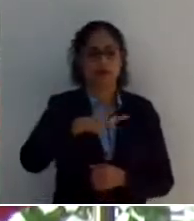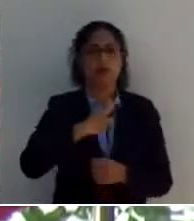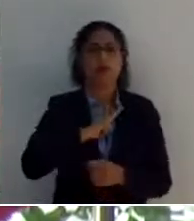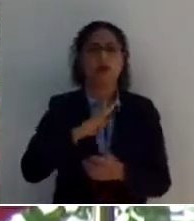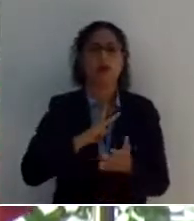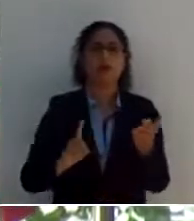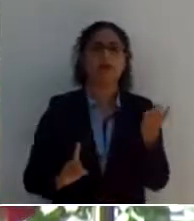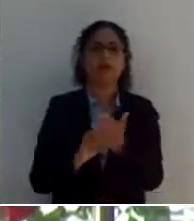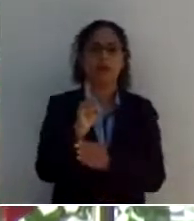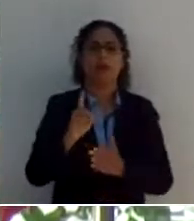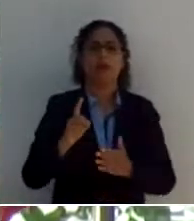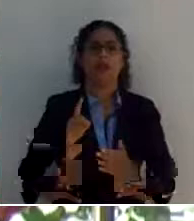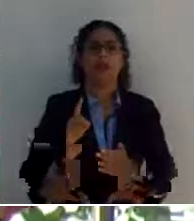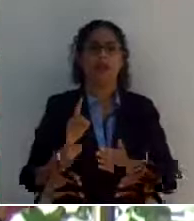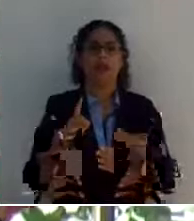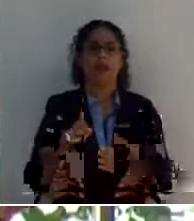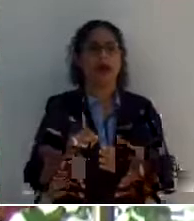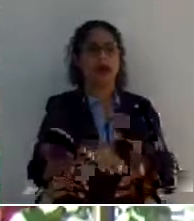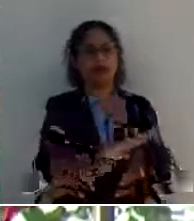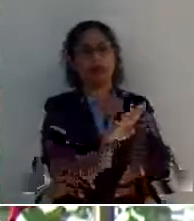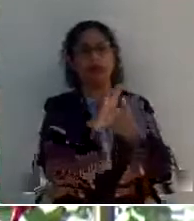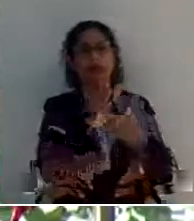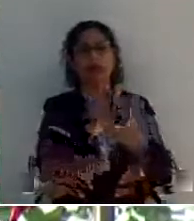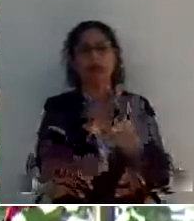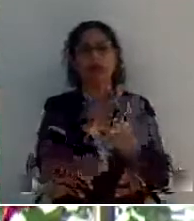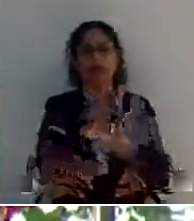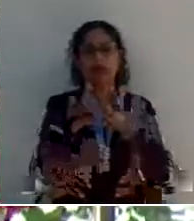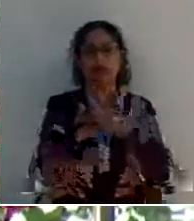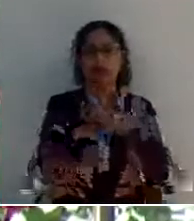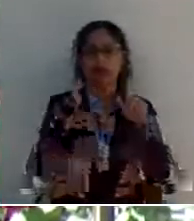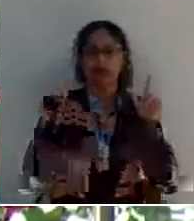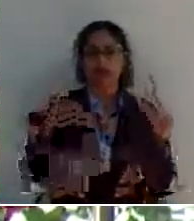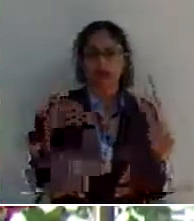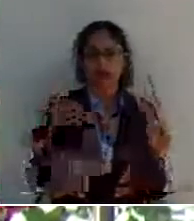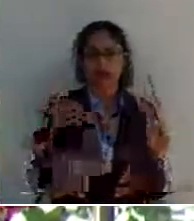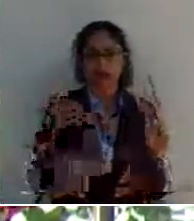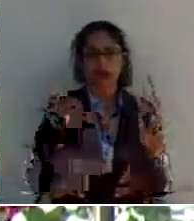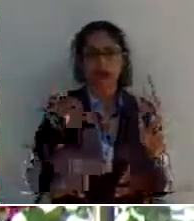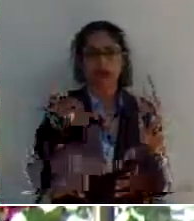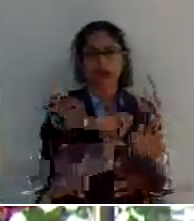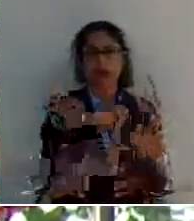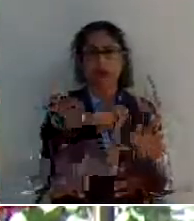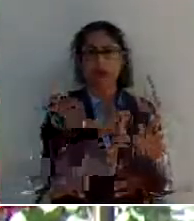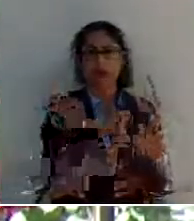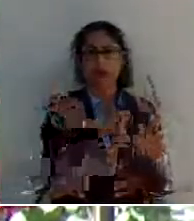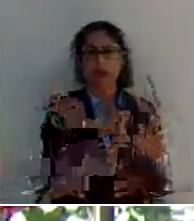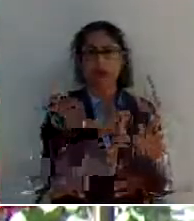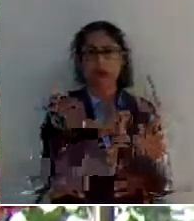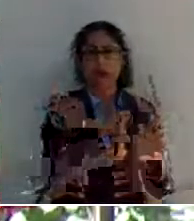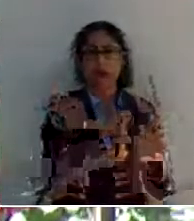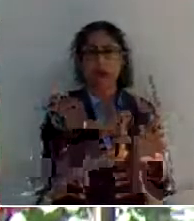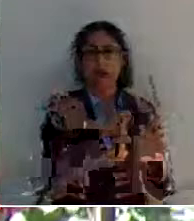derechos humanos, atenta contra las libertades y violenta y destruye el